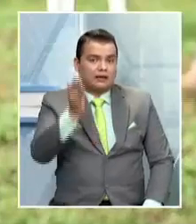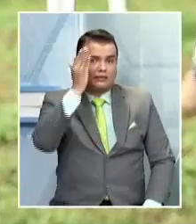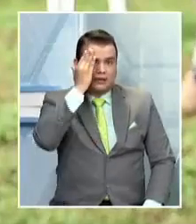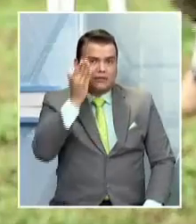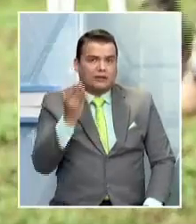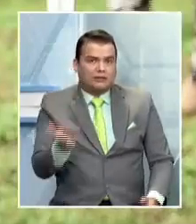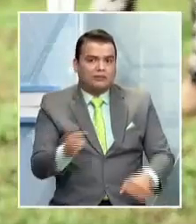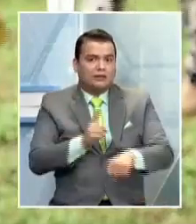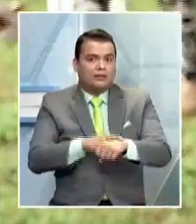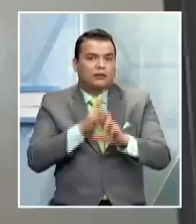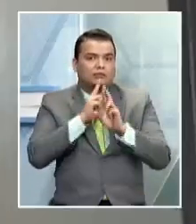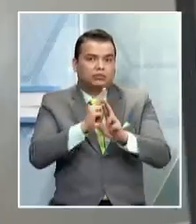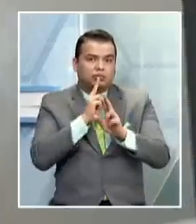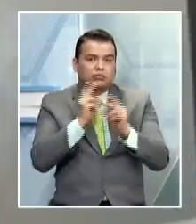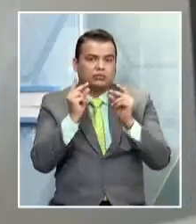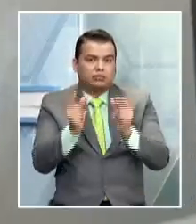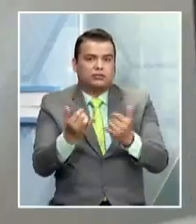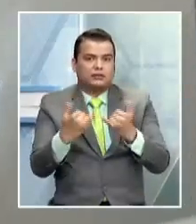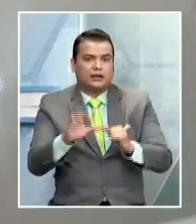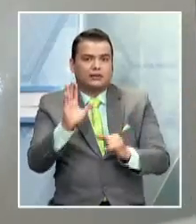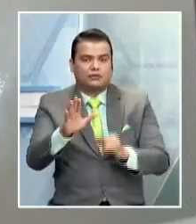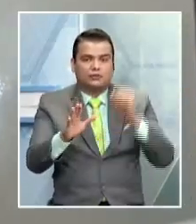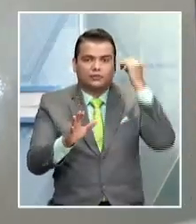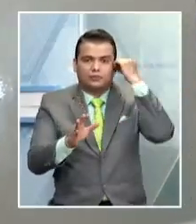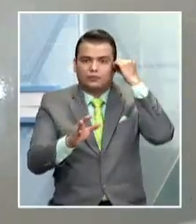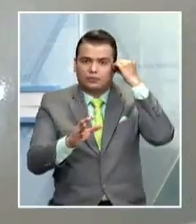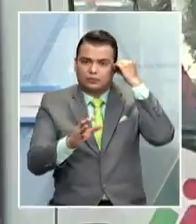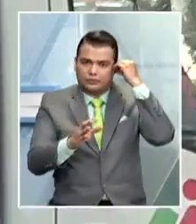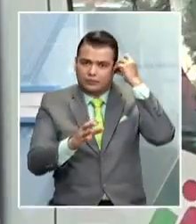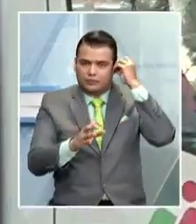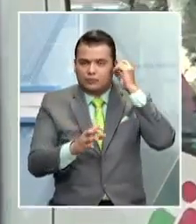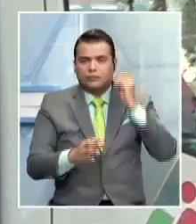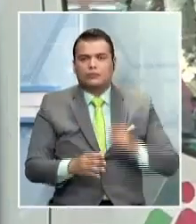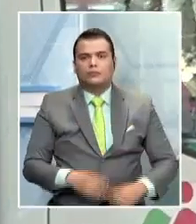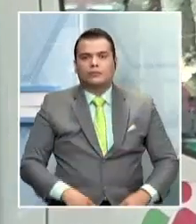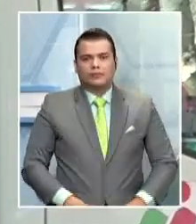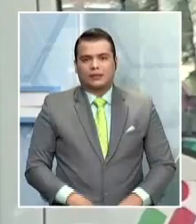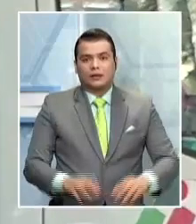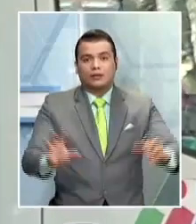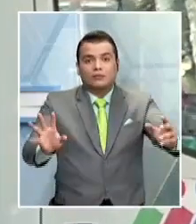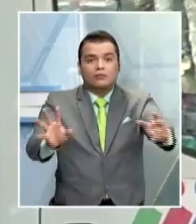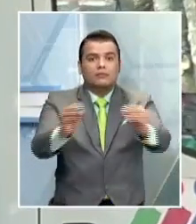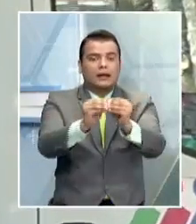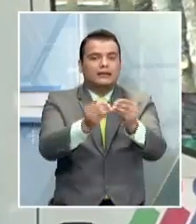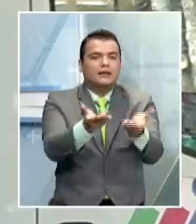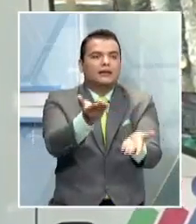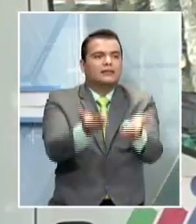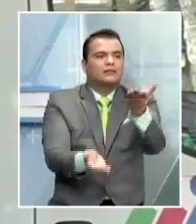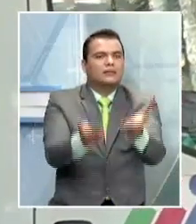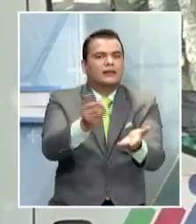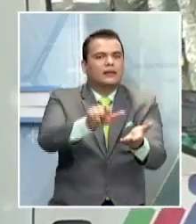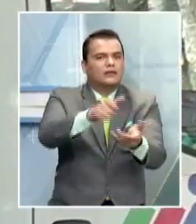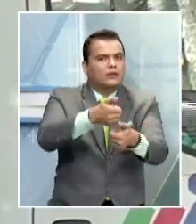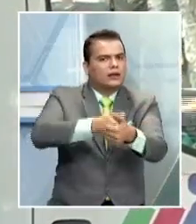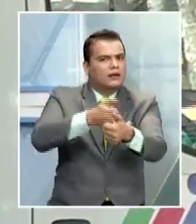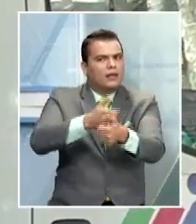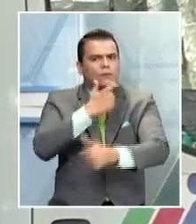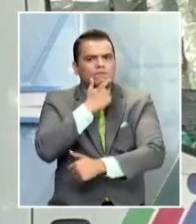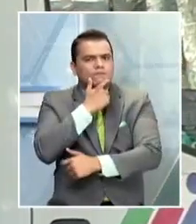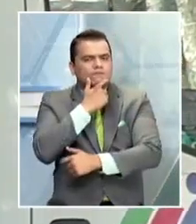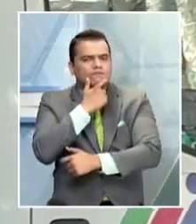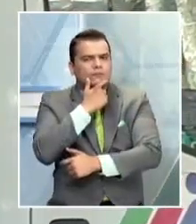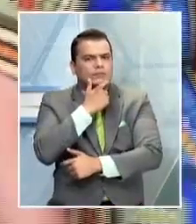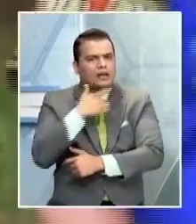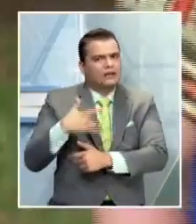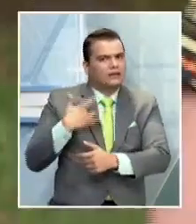la oportunidad de respuesta. Ambas pruebas permiten hacer los análisis respectivos dependiendo de las características y sintomatología de cada